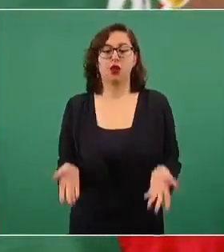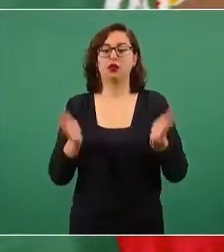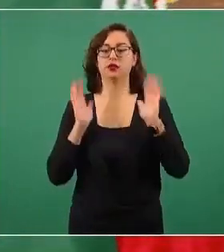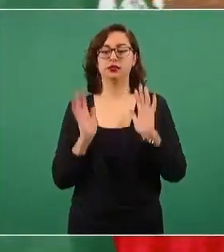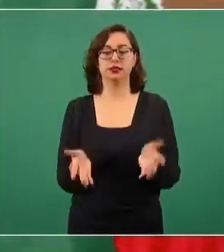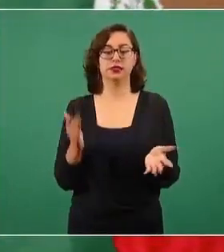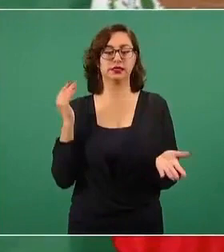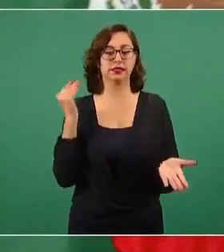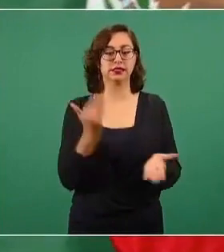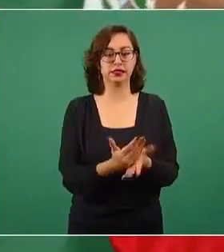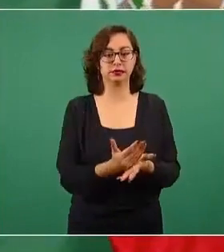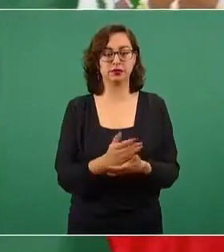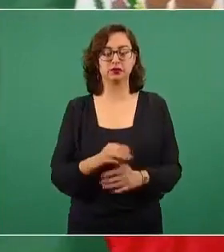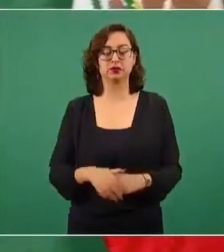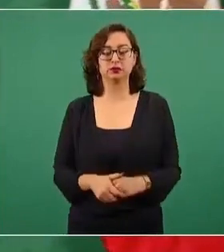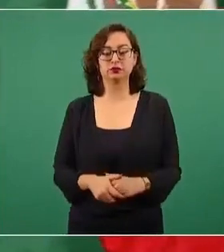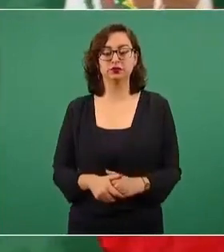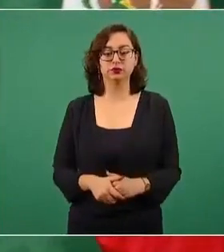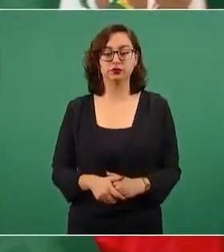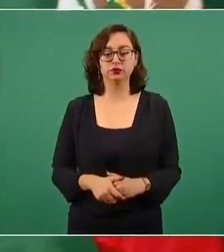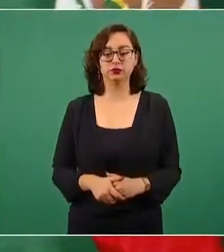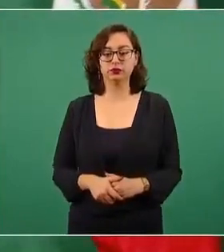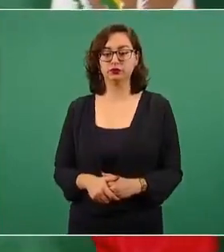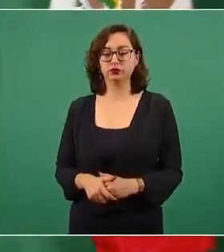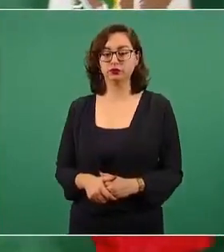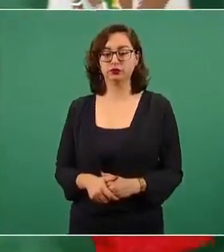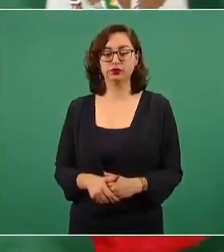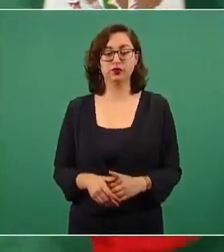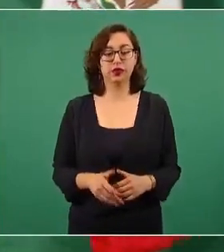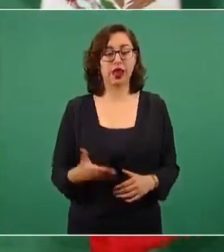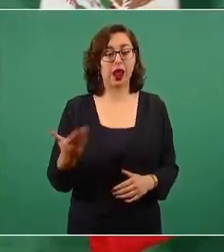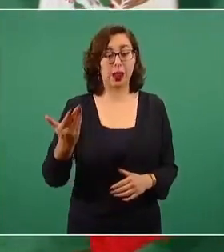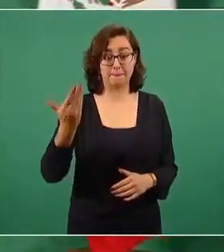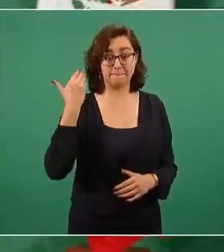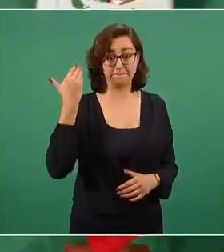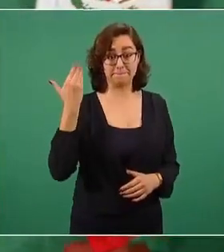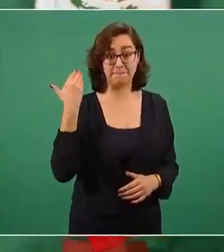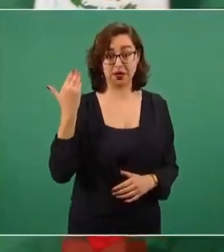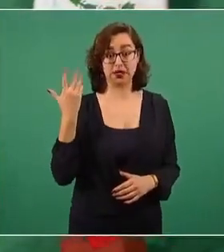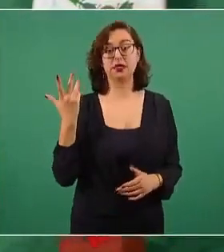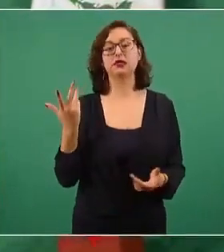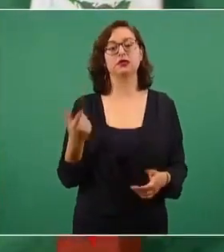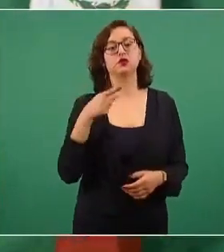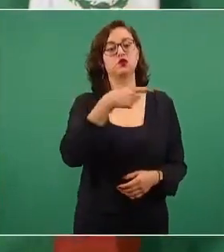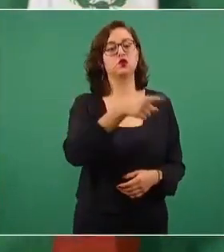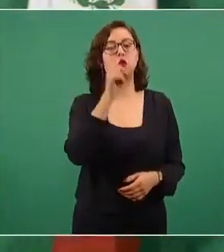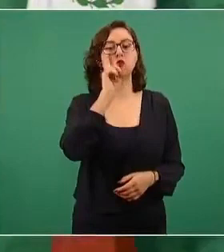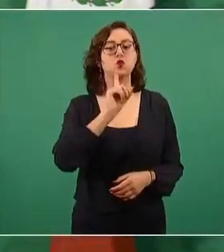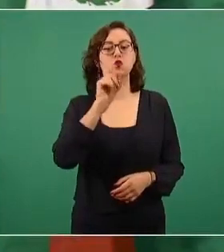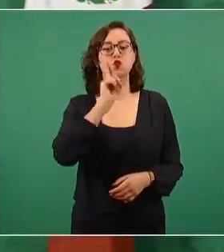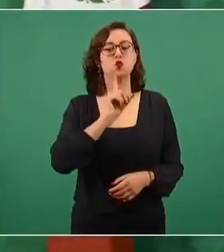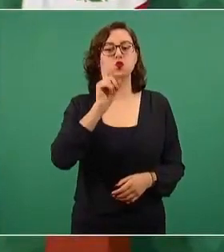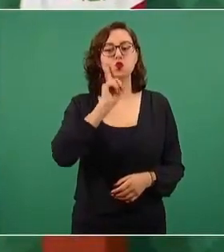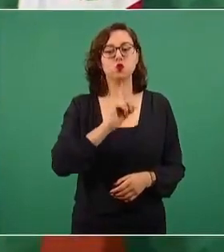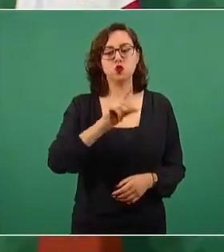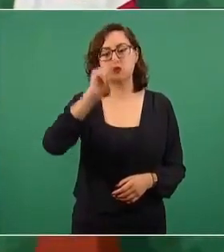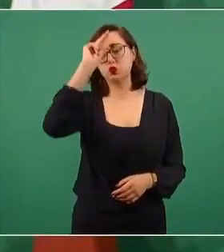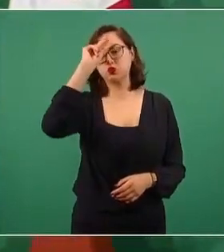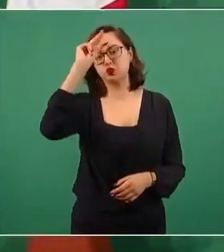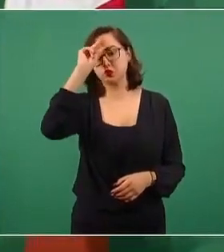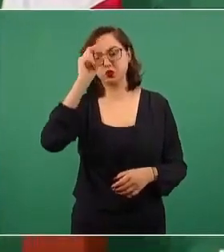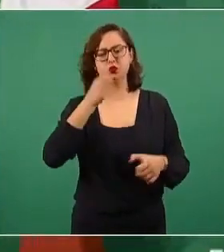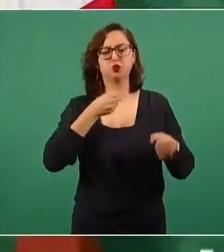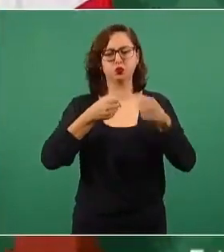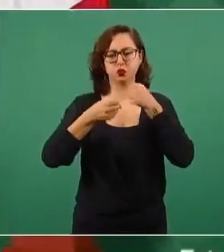Hace poco comentaba yo que una intelectual orgánica, una periodista